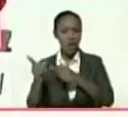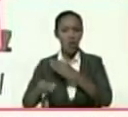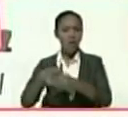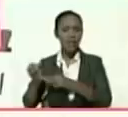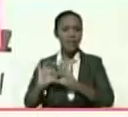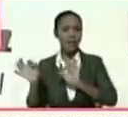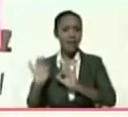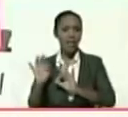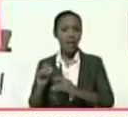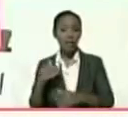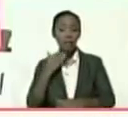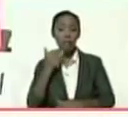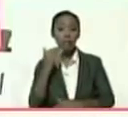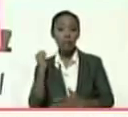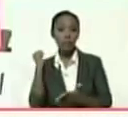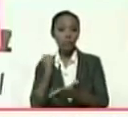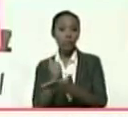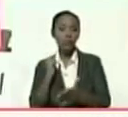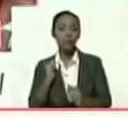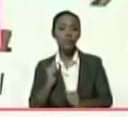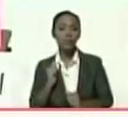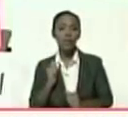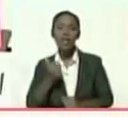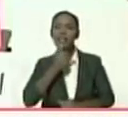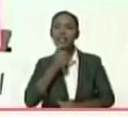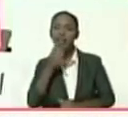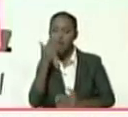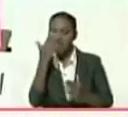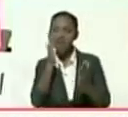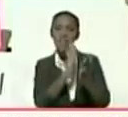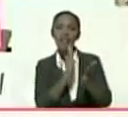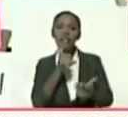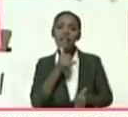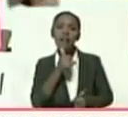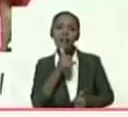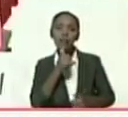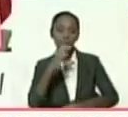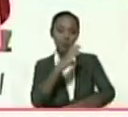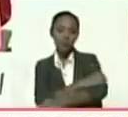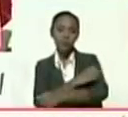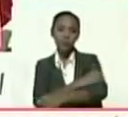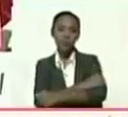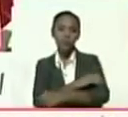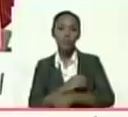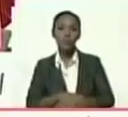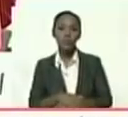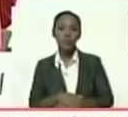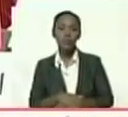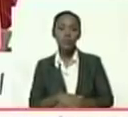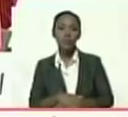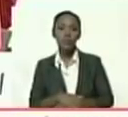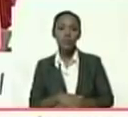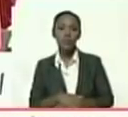nada, casi lo matan. ¿Quiénes estaban al frente? El fascismo de Batman y Robin.